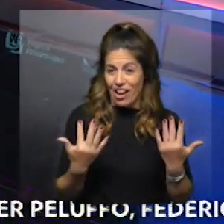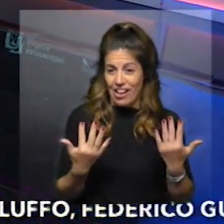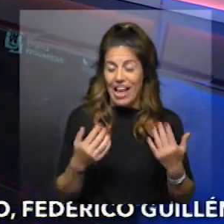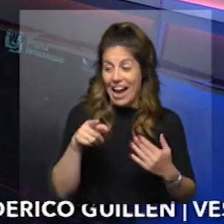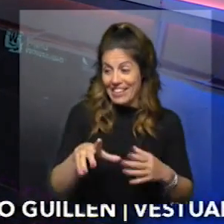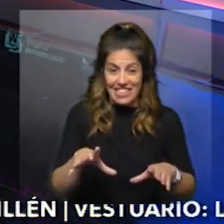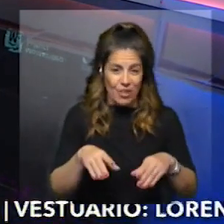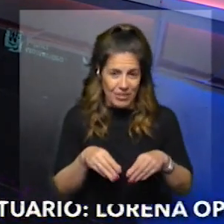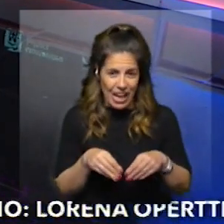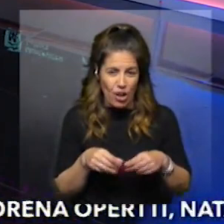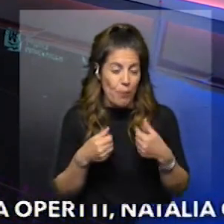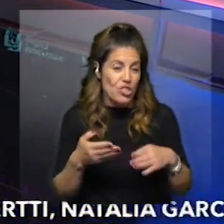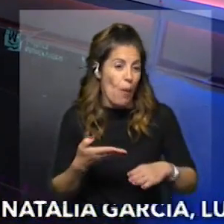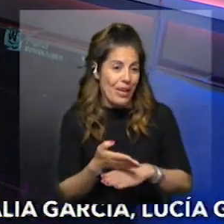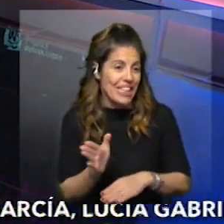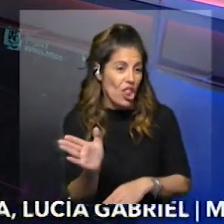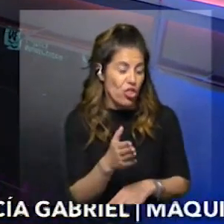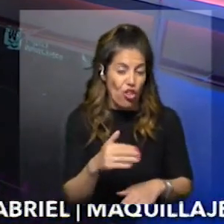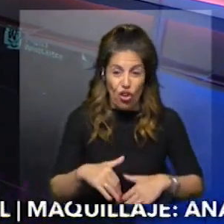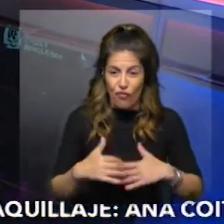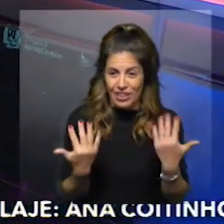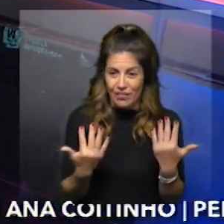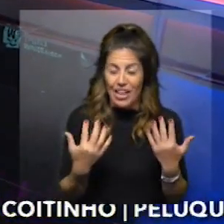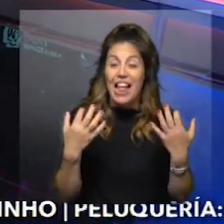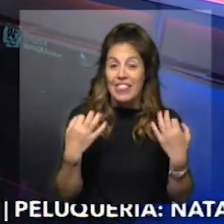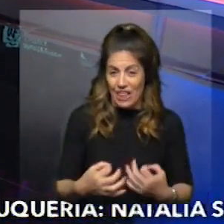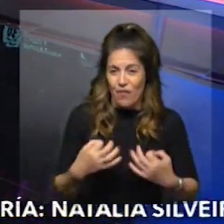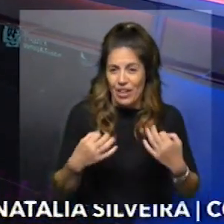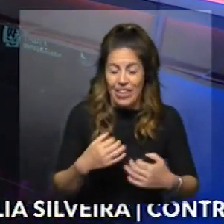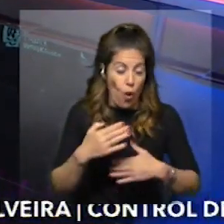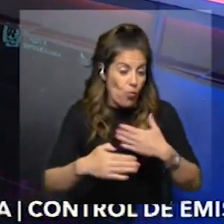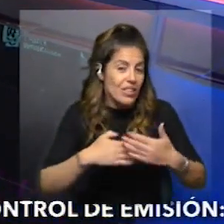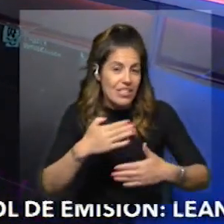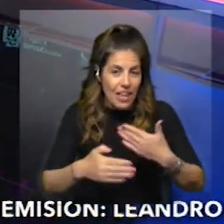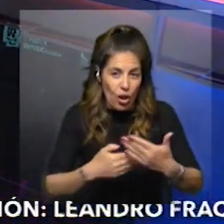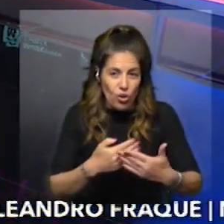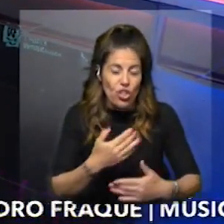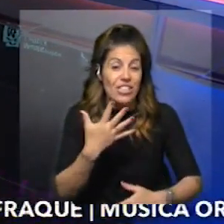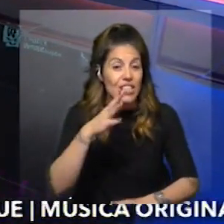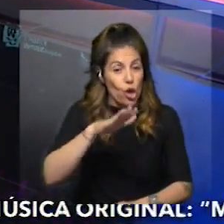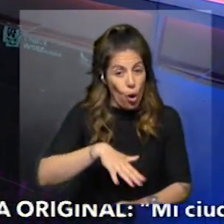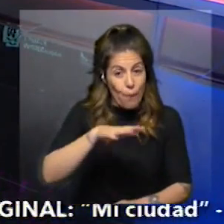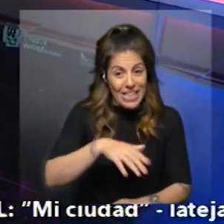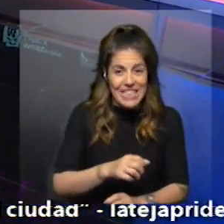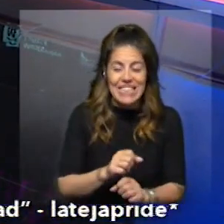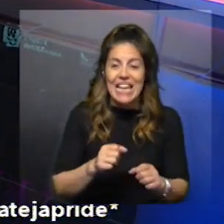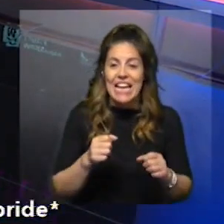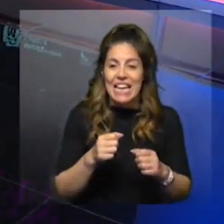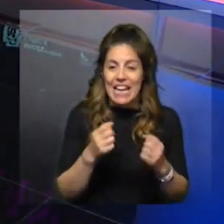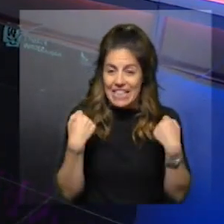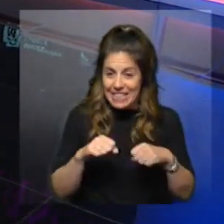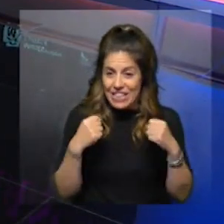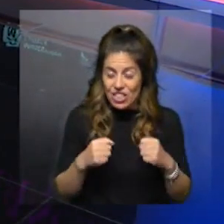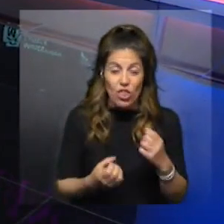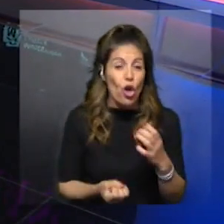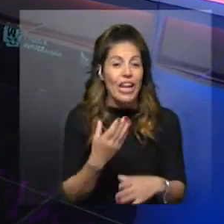aceptó y empezó a pedir en todos los festivales, pero... En verdad fue un desarrollo de unos 5 meses ahí ensayando y creando un show de